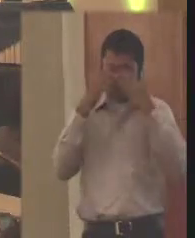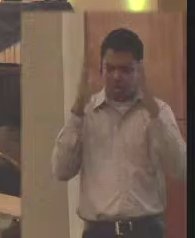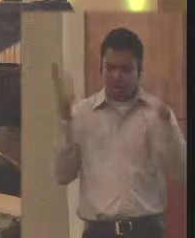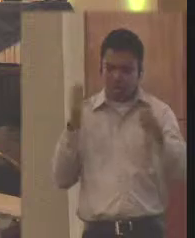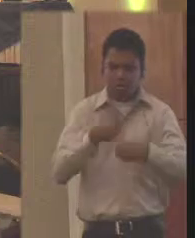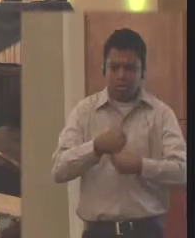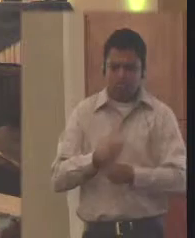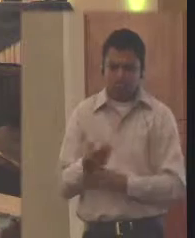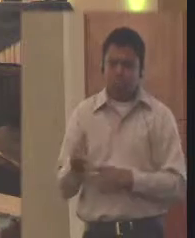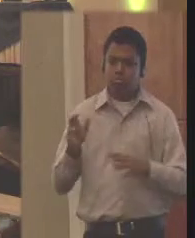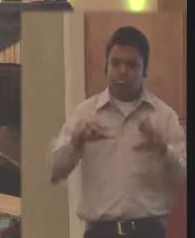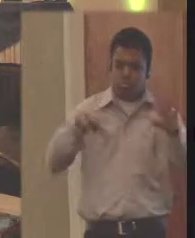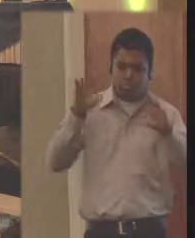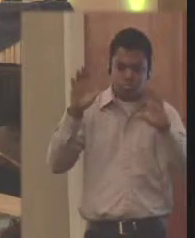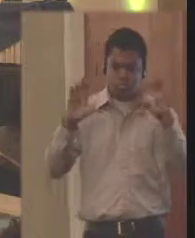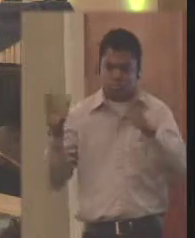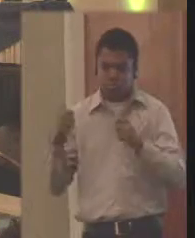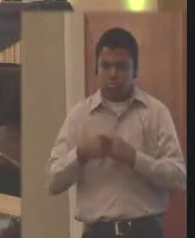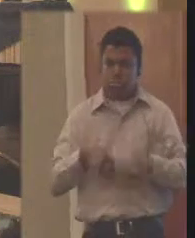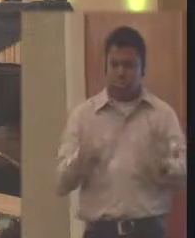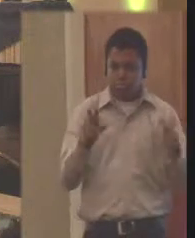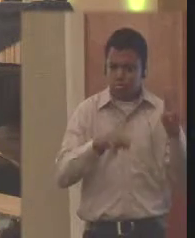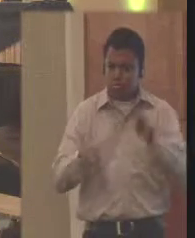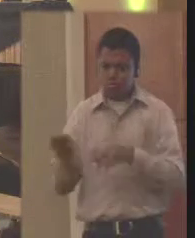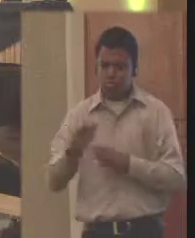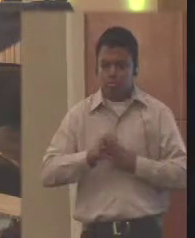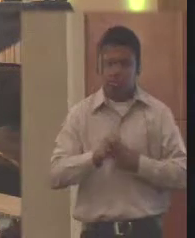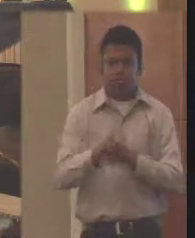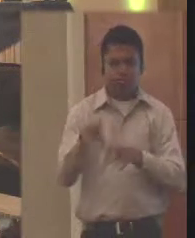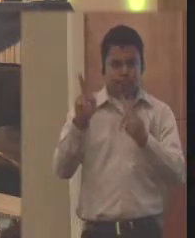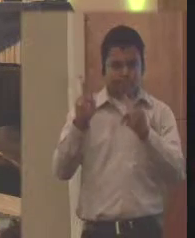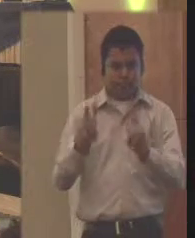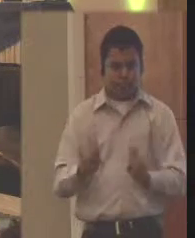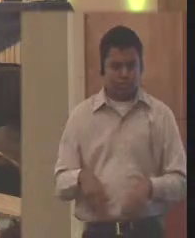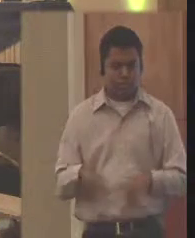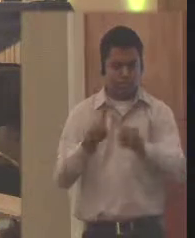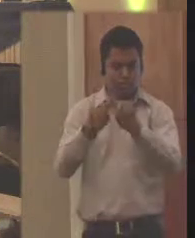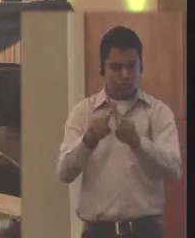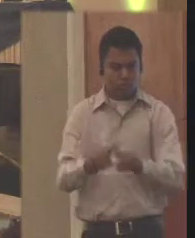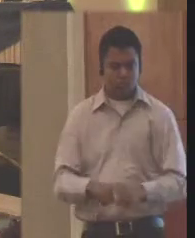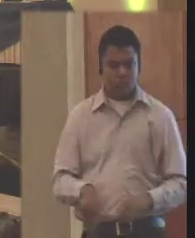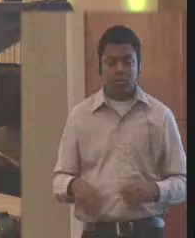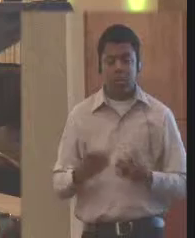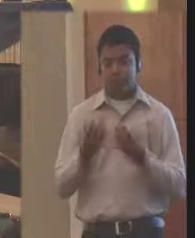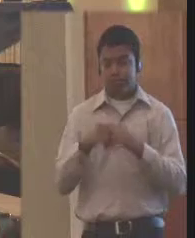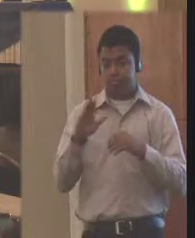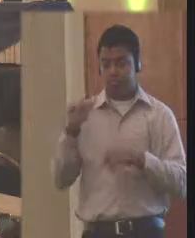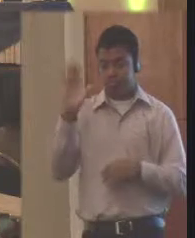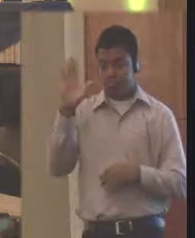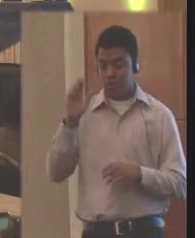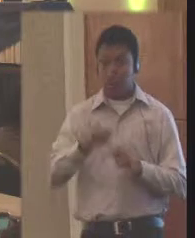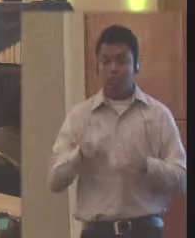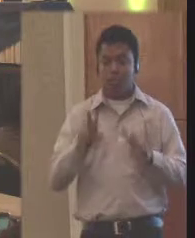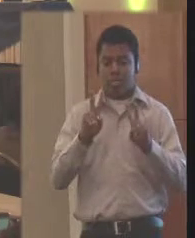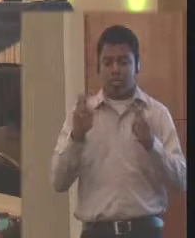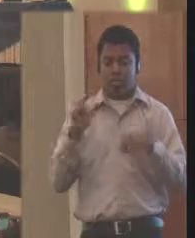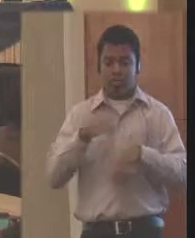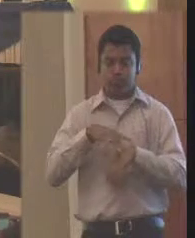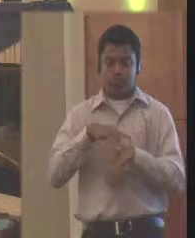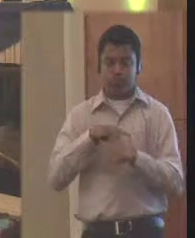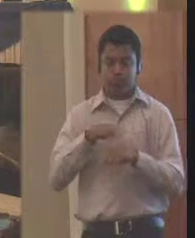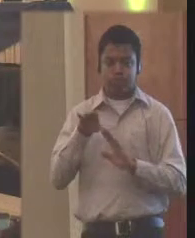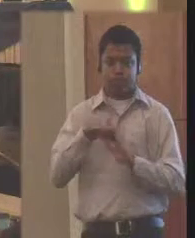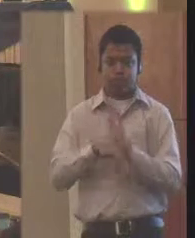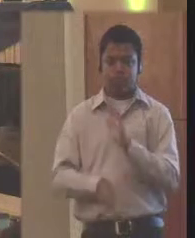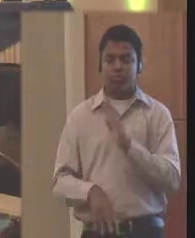de creación de parámetros, de guías, de análisis en diferentes temas, pero específicamente en el tema de reducción de desastres